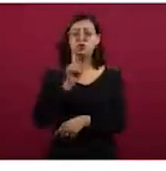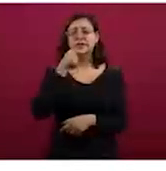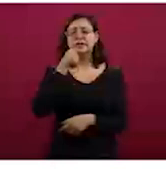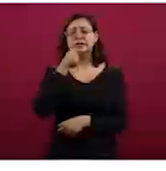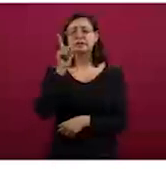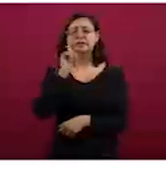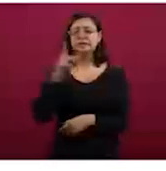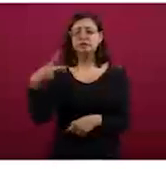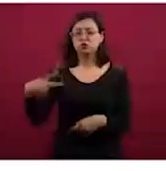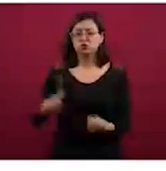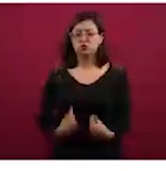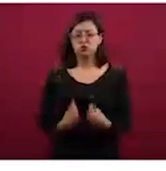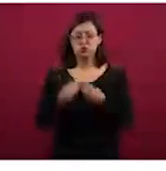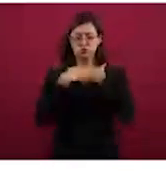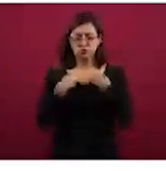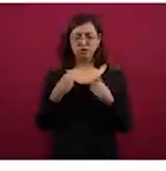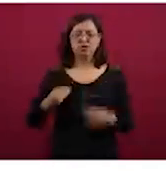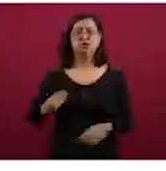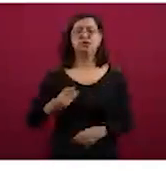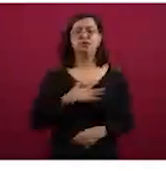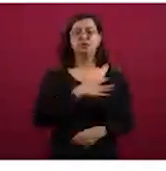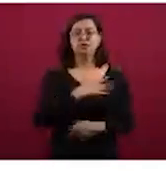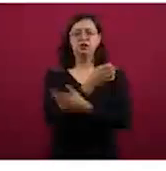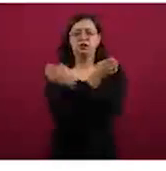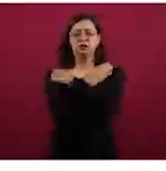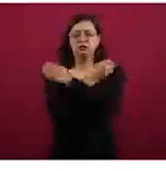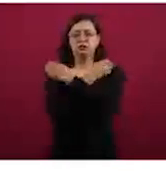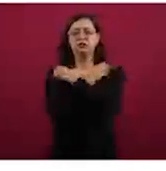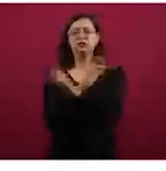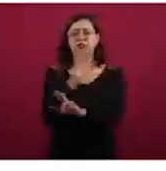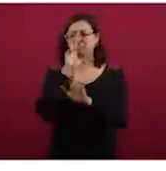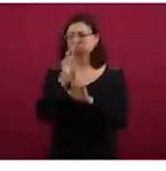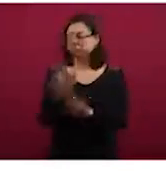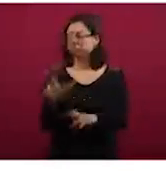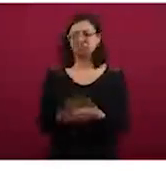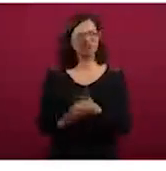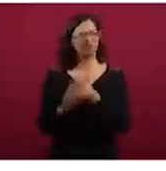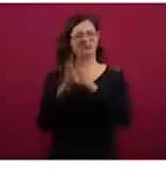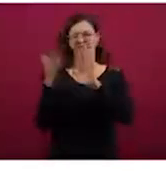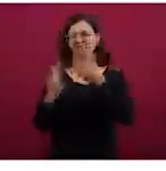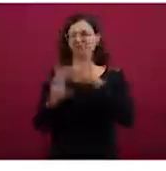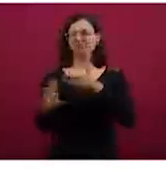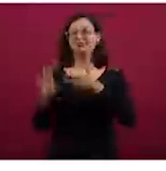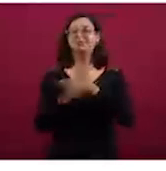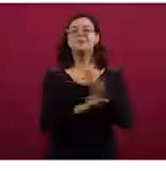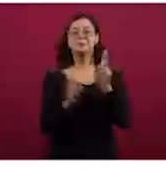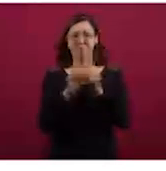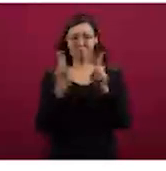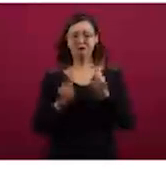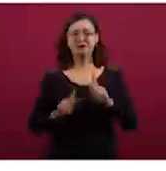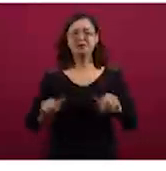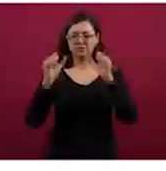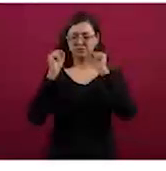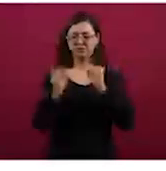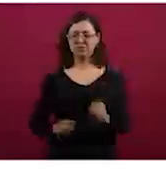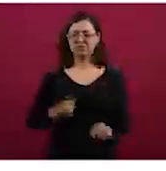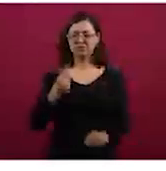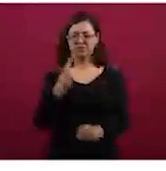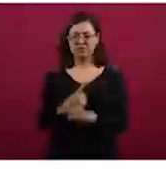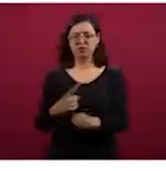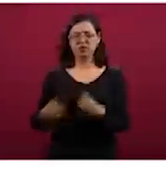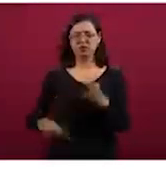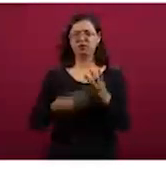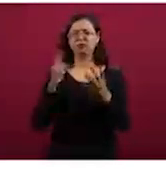niñas, con educación para todas, respeto, no violencia, paz y seguridad.